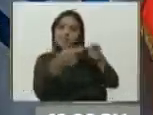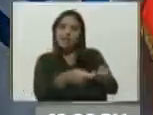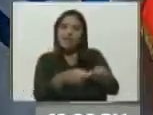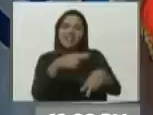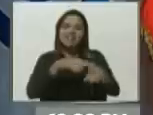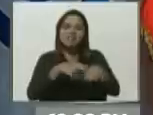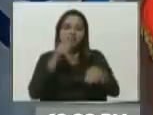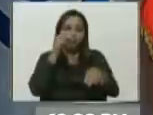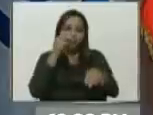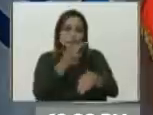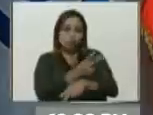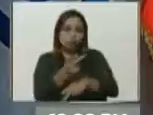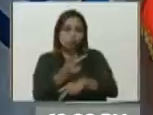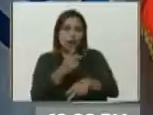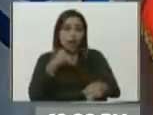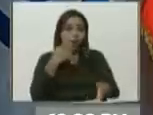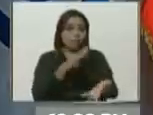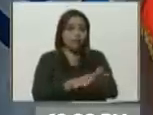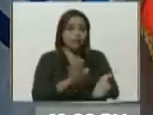muerte.